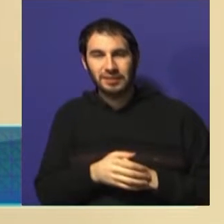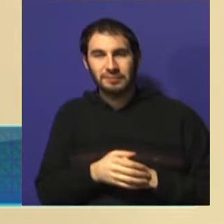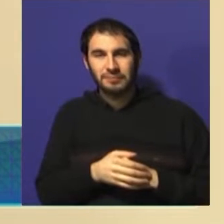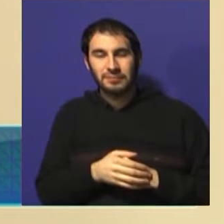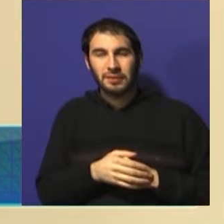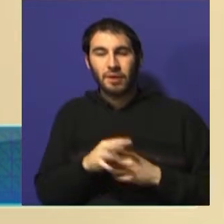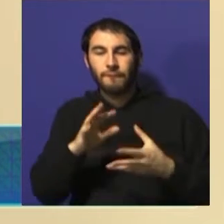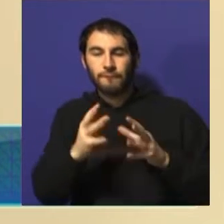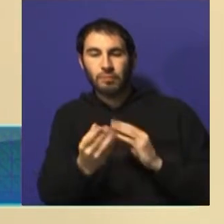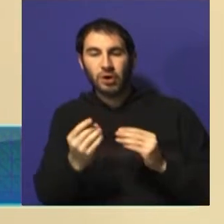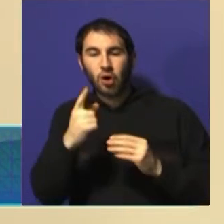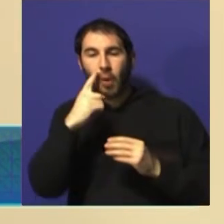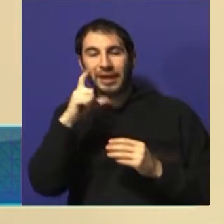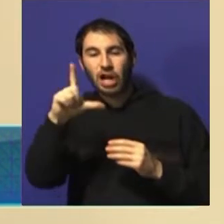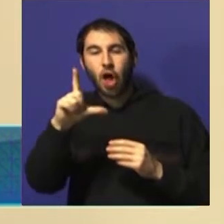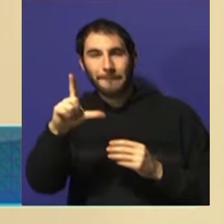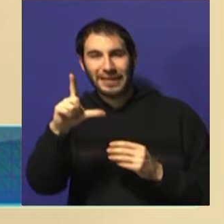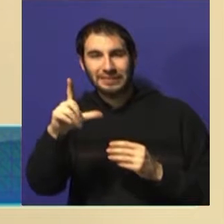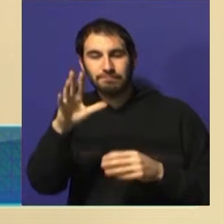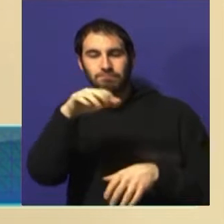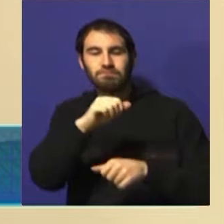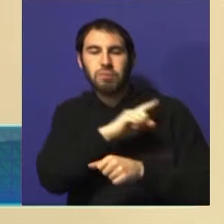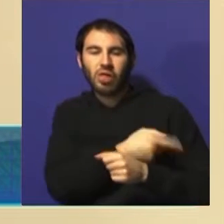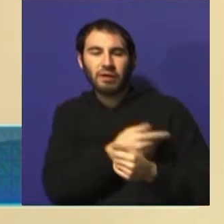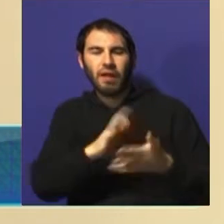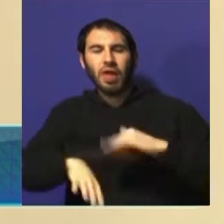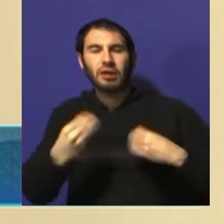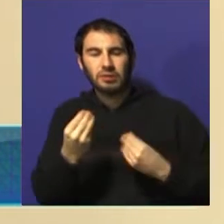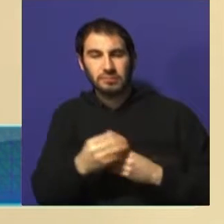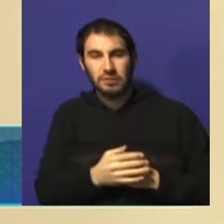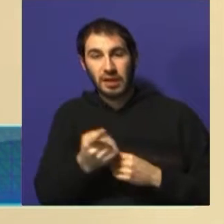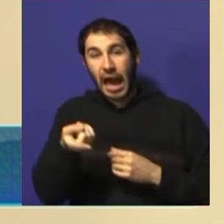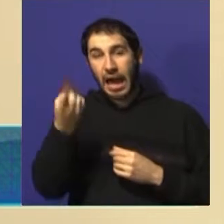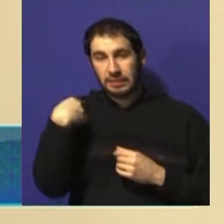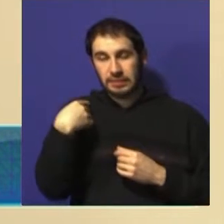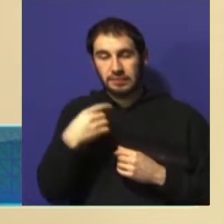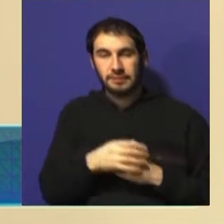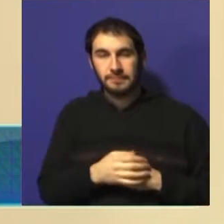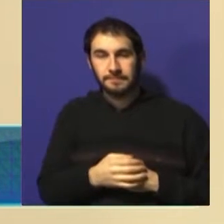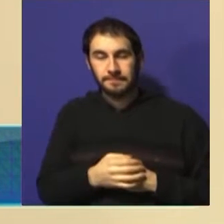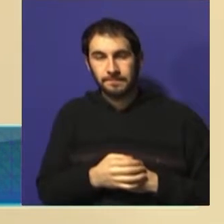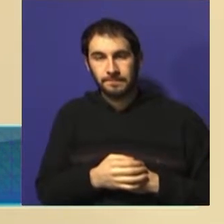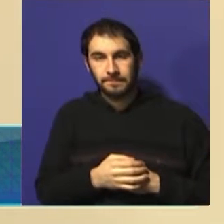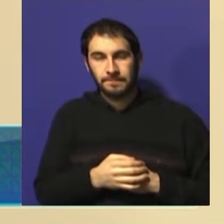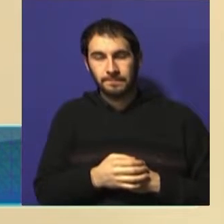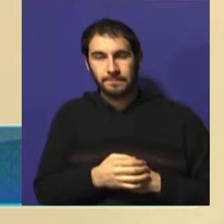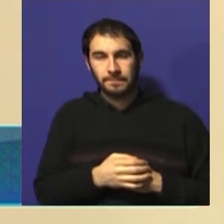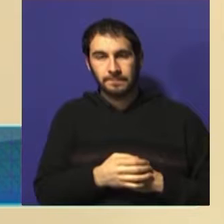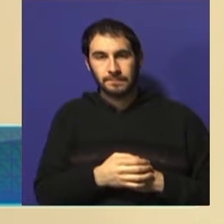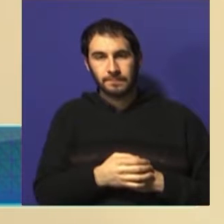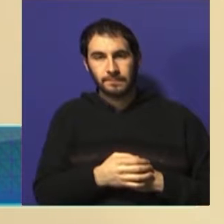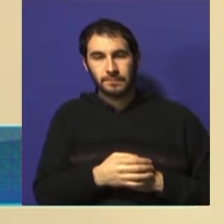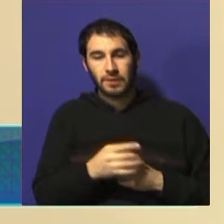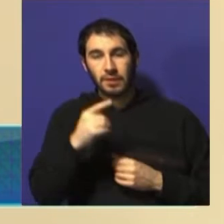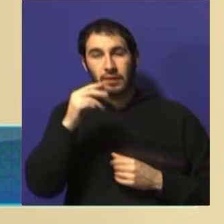la manera en que López ejercía este poder, concretamente. Ayer, precisamente, el mismo